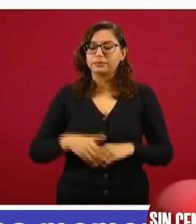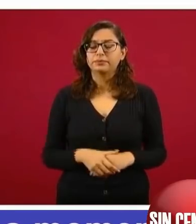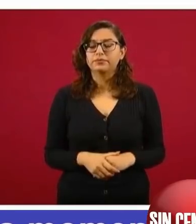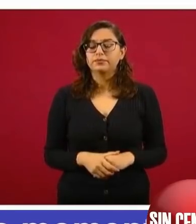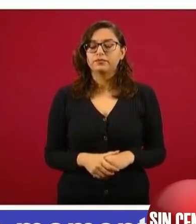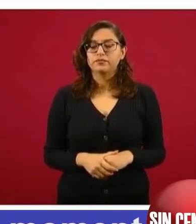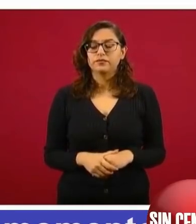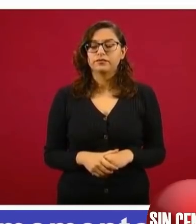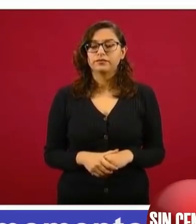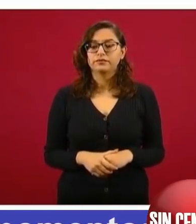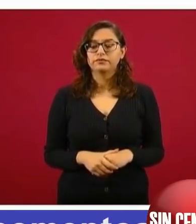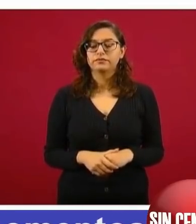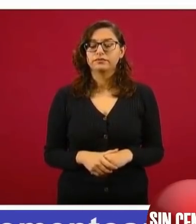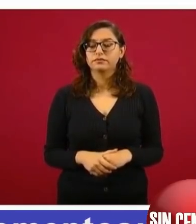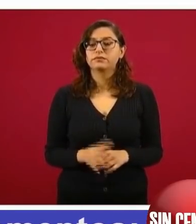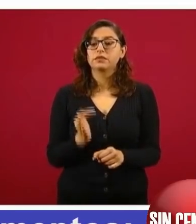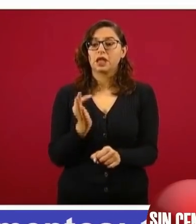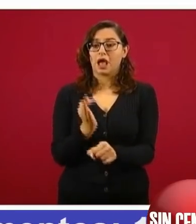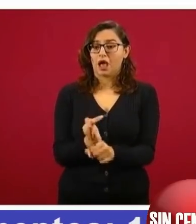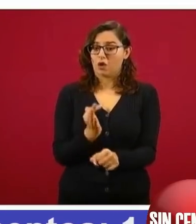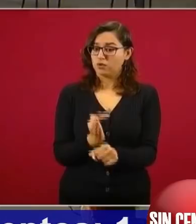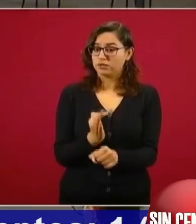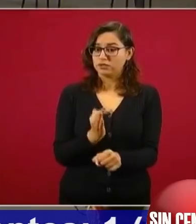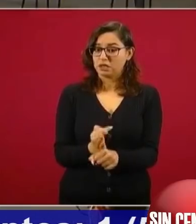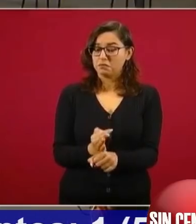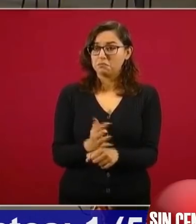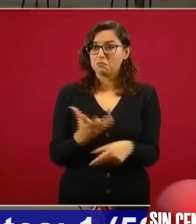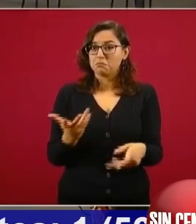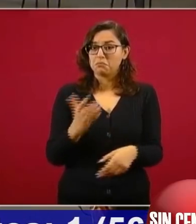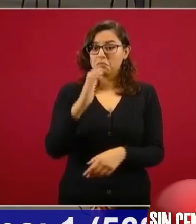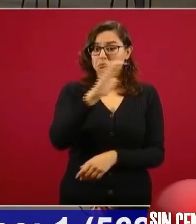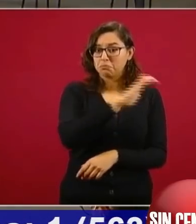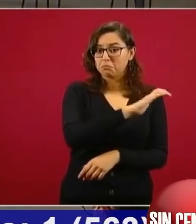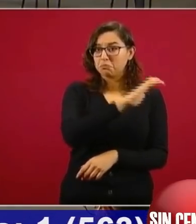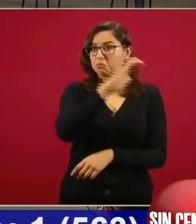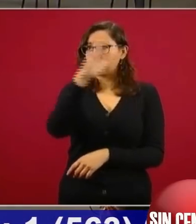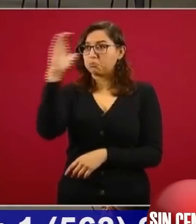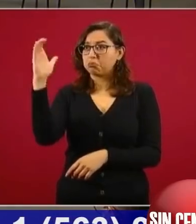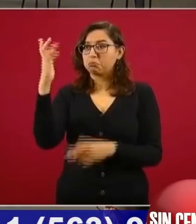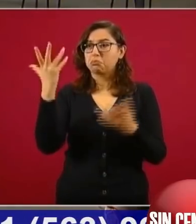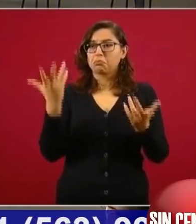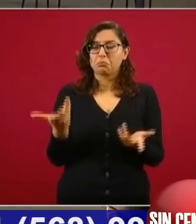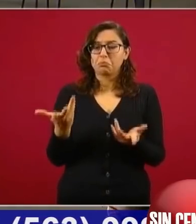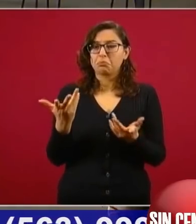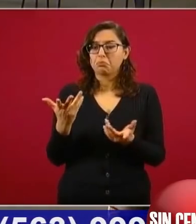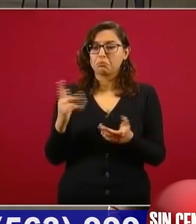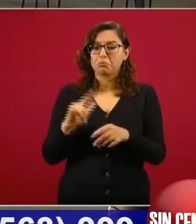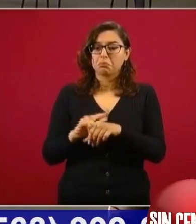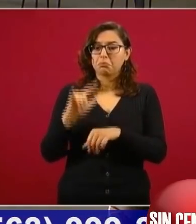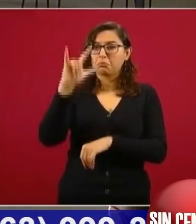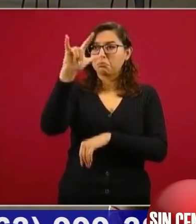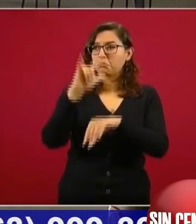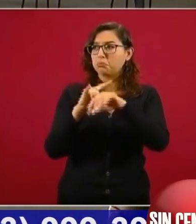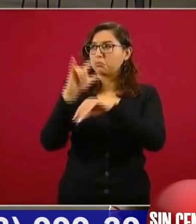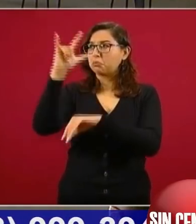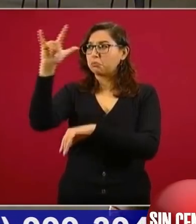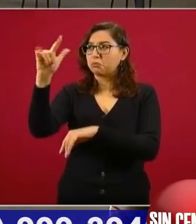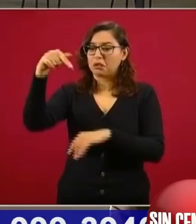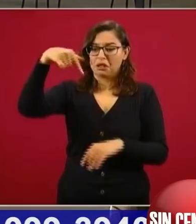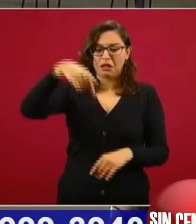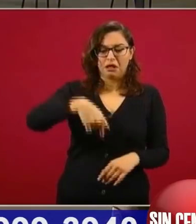El espacio aéreo actual es un espacio que ha estado trabajado con algo que se llaman ayudas en